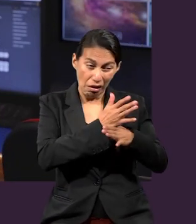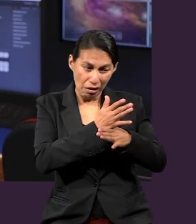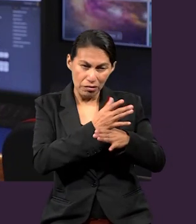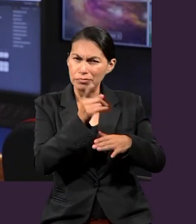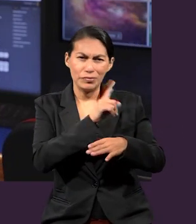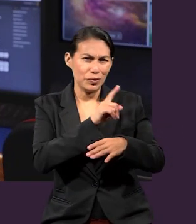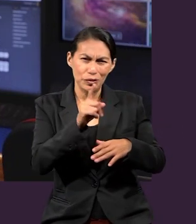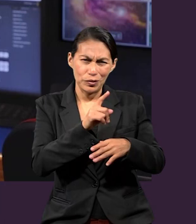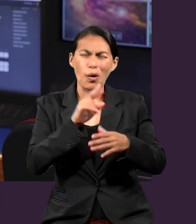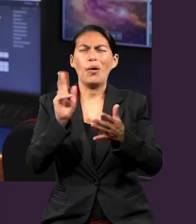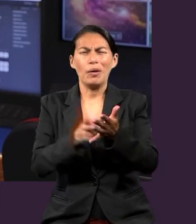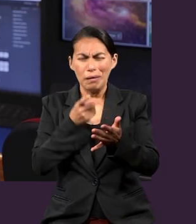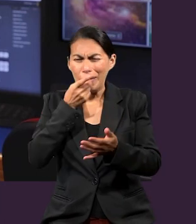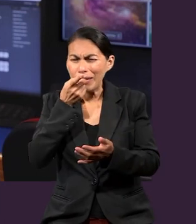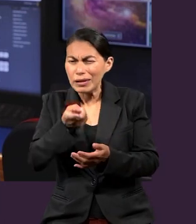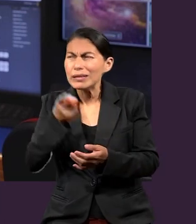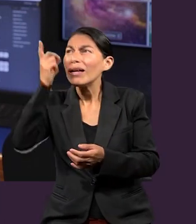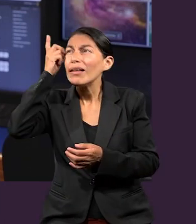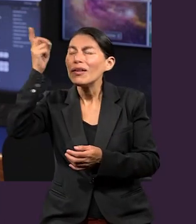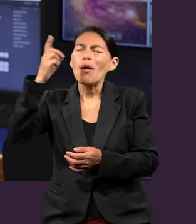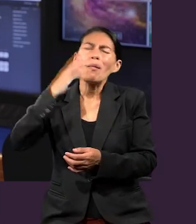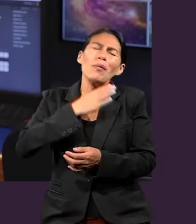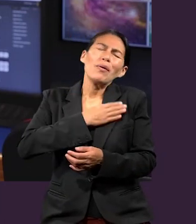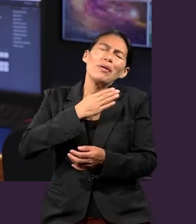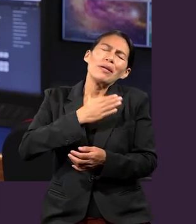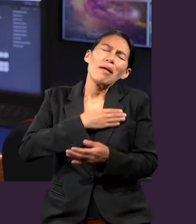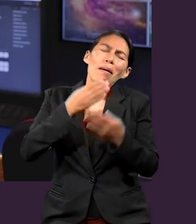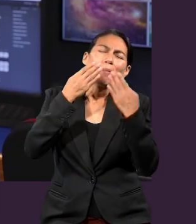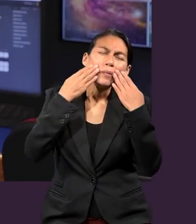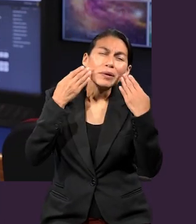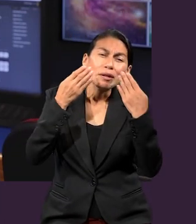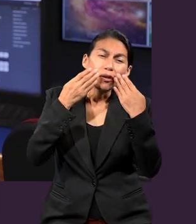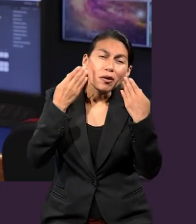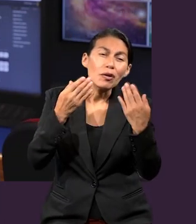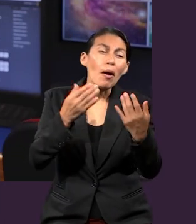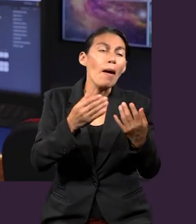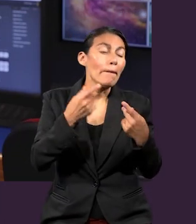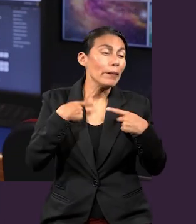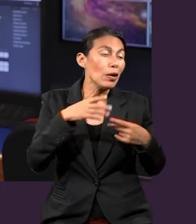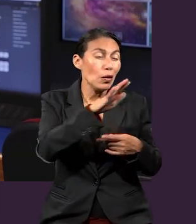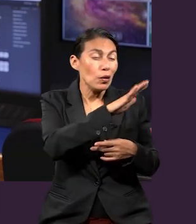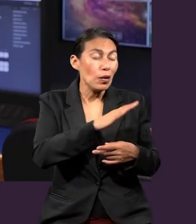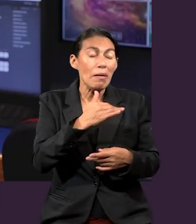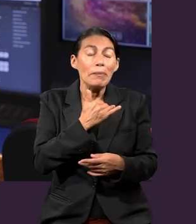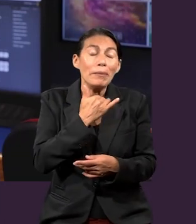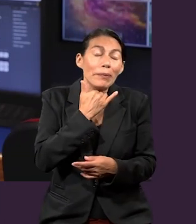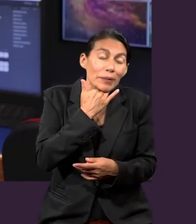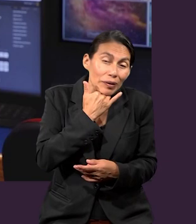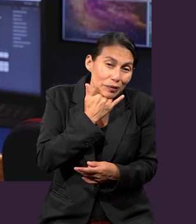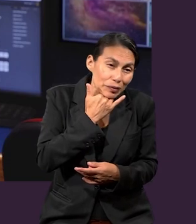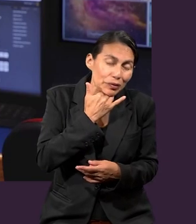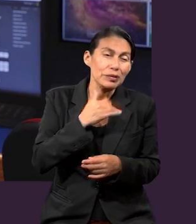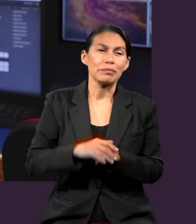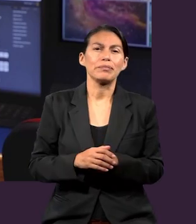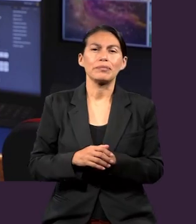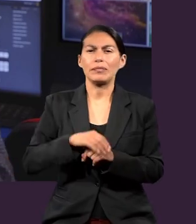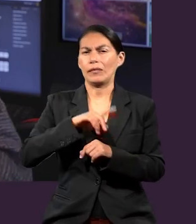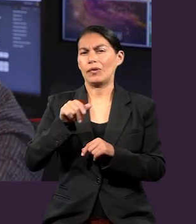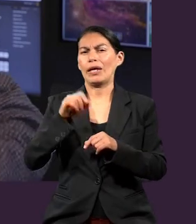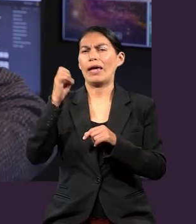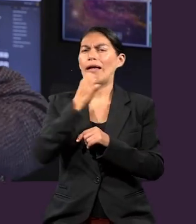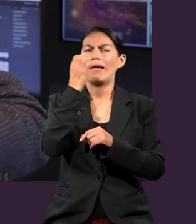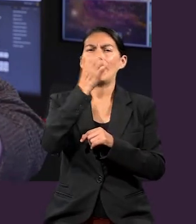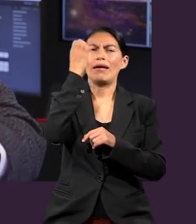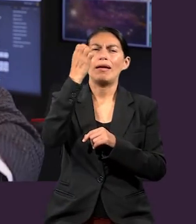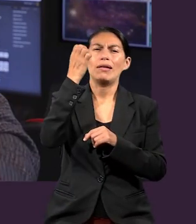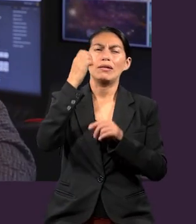y una se reitera que es bondadoso y misericordioso y perdonado. Cuando